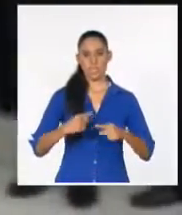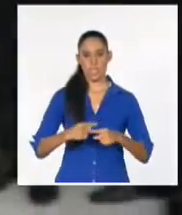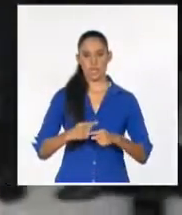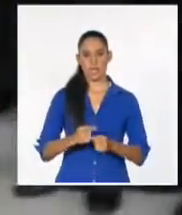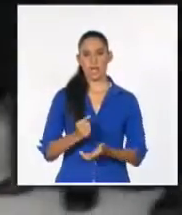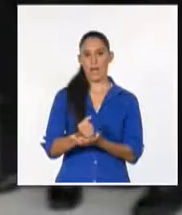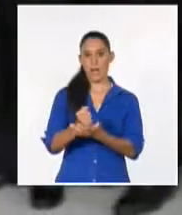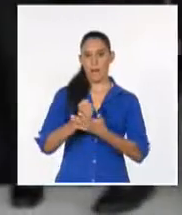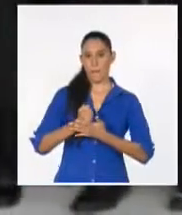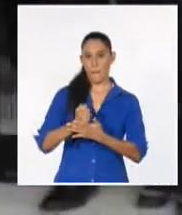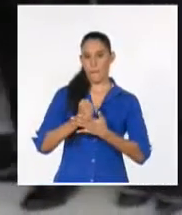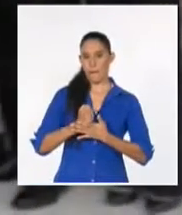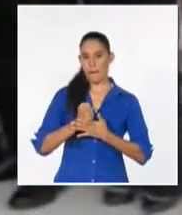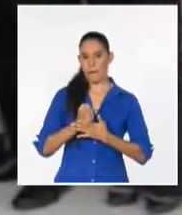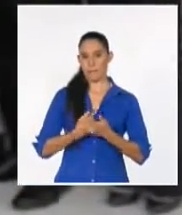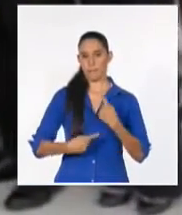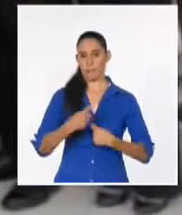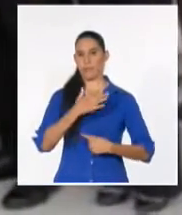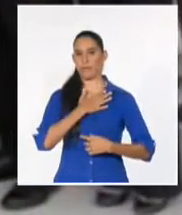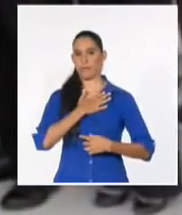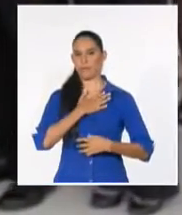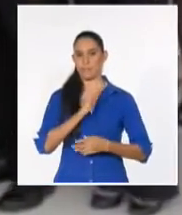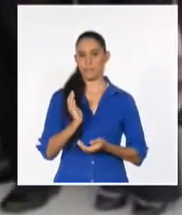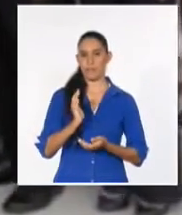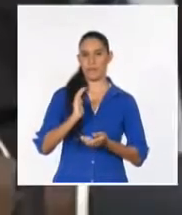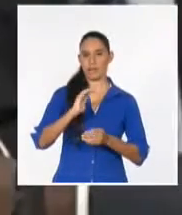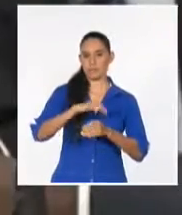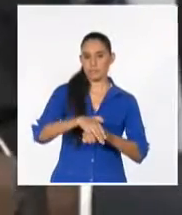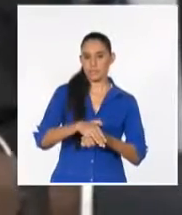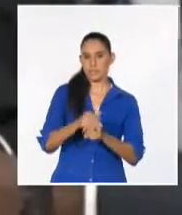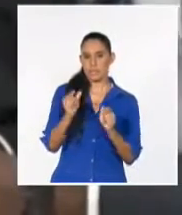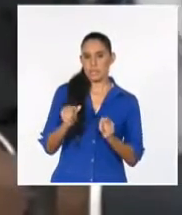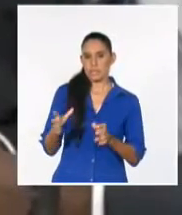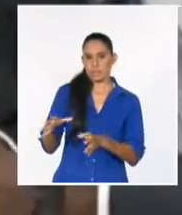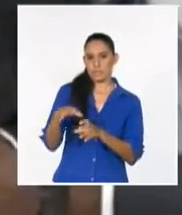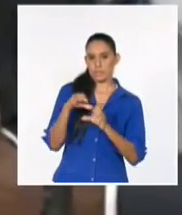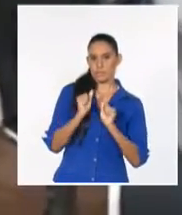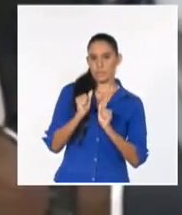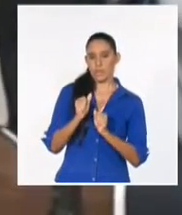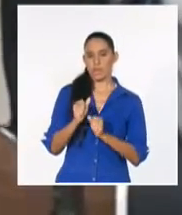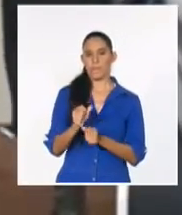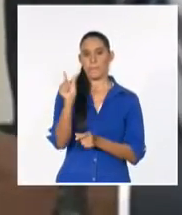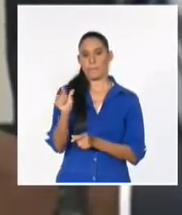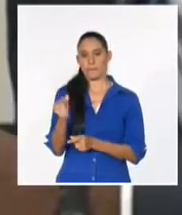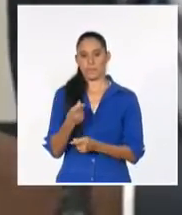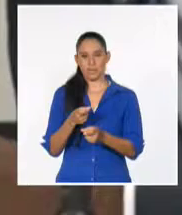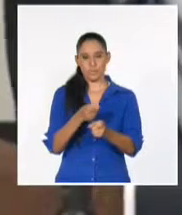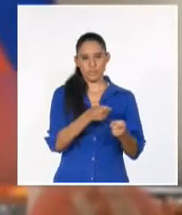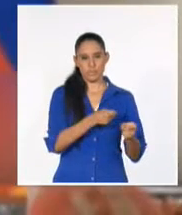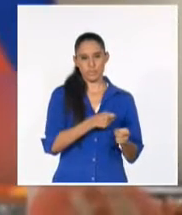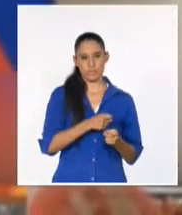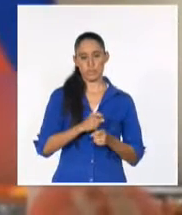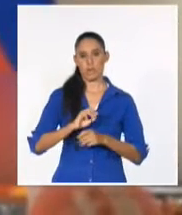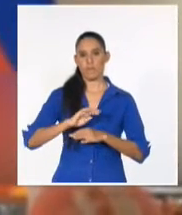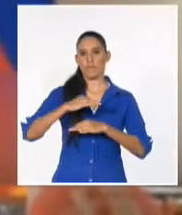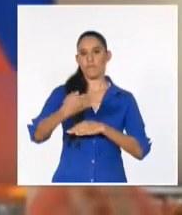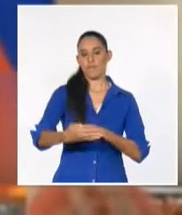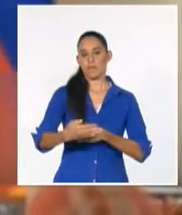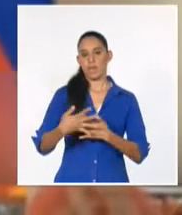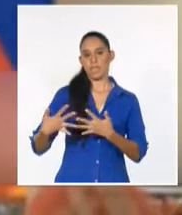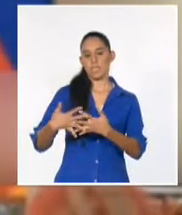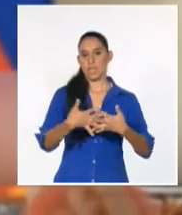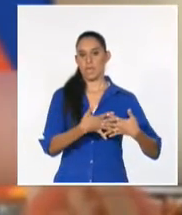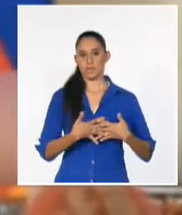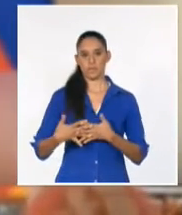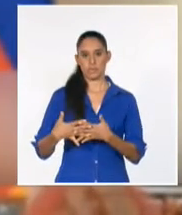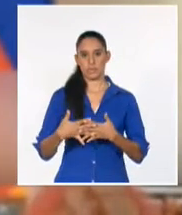material y recursos para secuestrar y asesinar a una persona fuera de Estados Unidos. El ex senador es procesado en territorio norteamericano